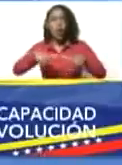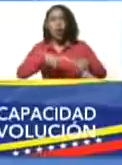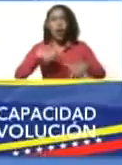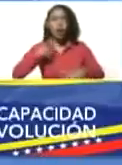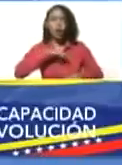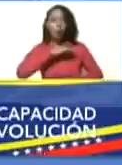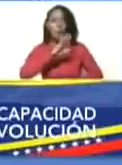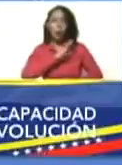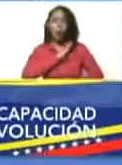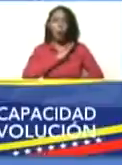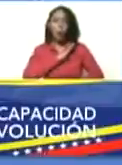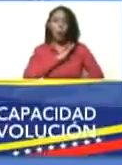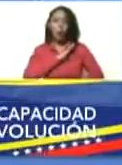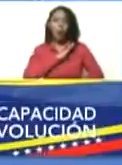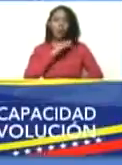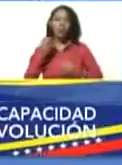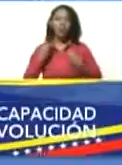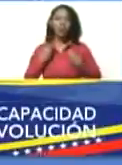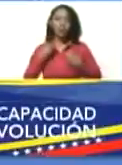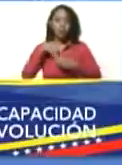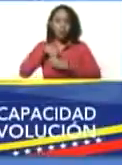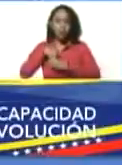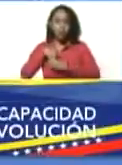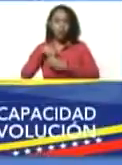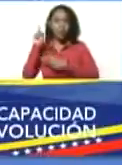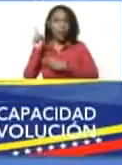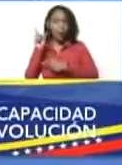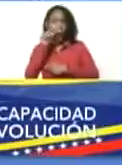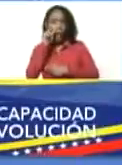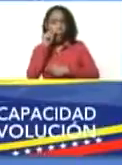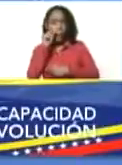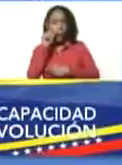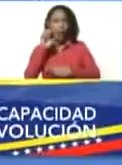estamos. Y Nearle fue ejemplar